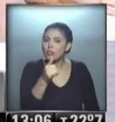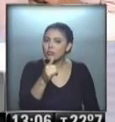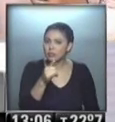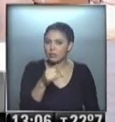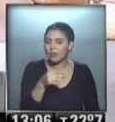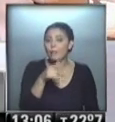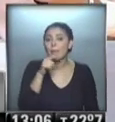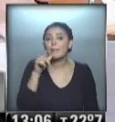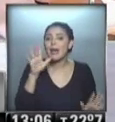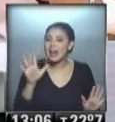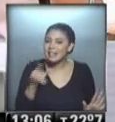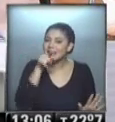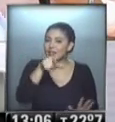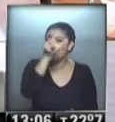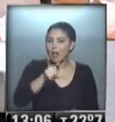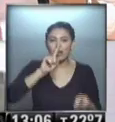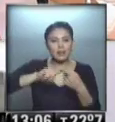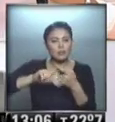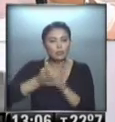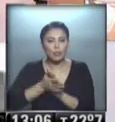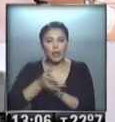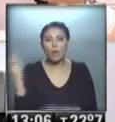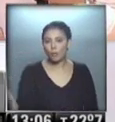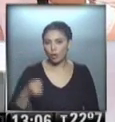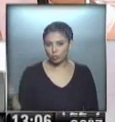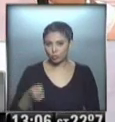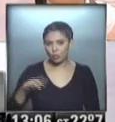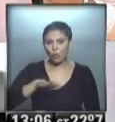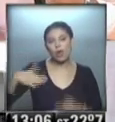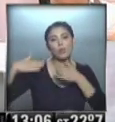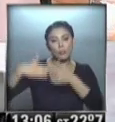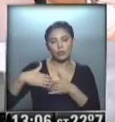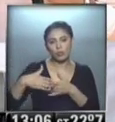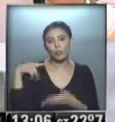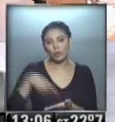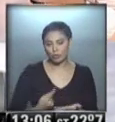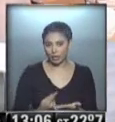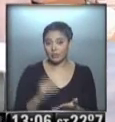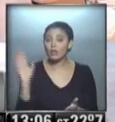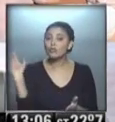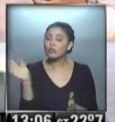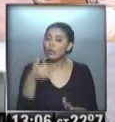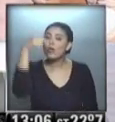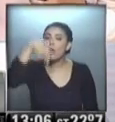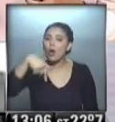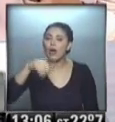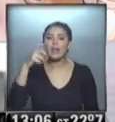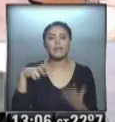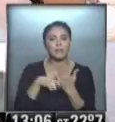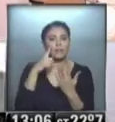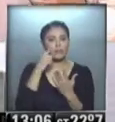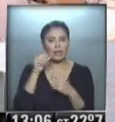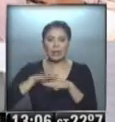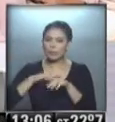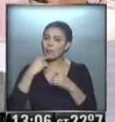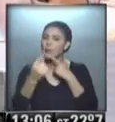por un presunto vínculo con la prostitución en la zona del puerto de Buenos Aires. Todo esto será consultado en el día de hoy por el fiscal Velasco